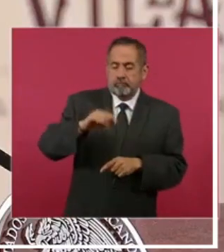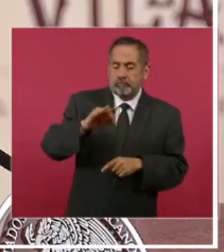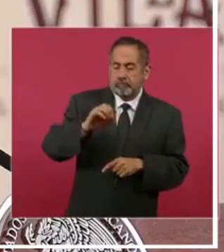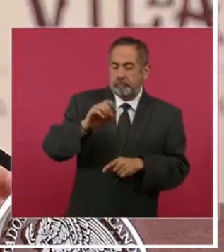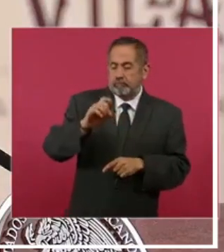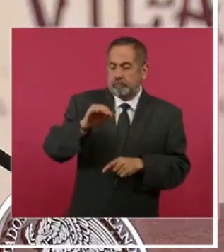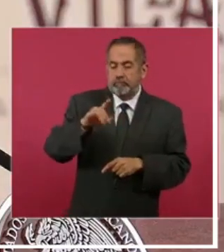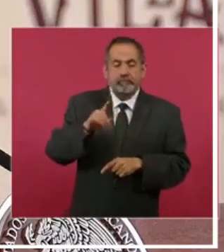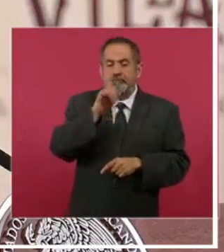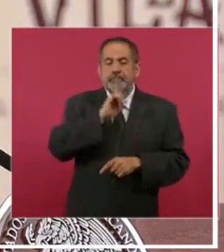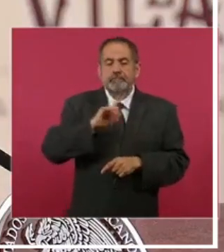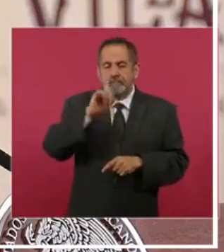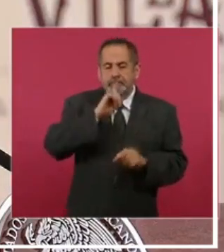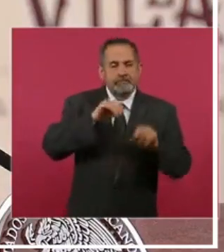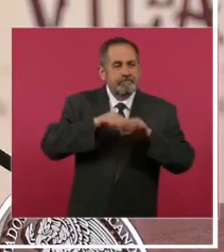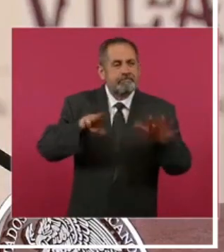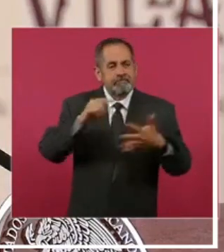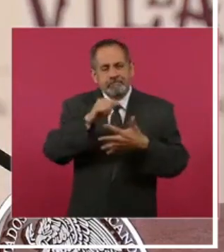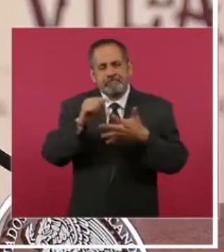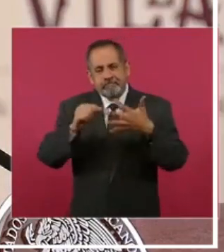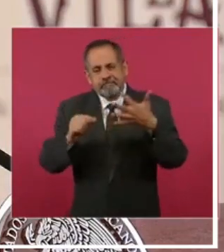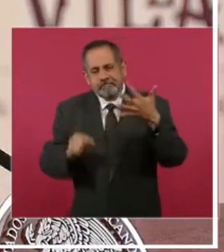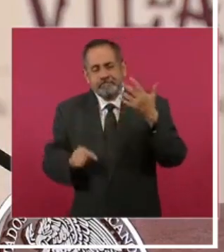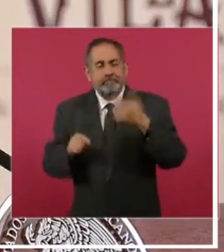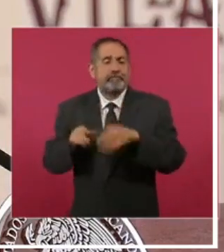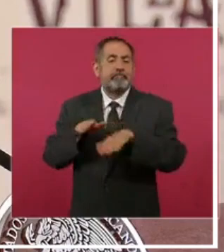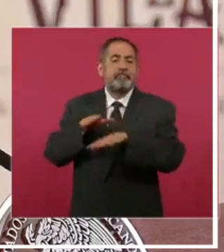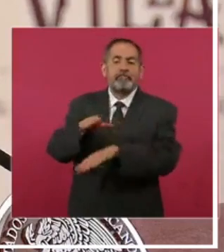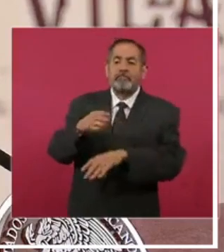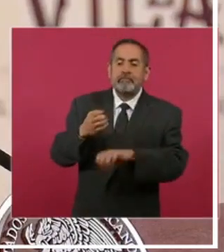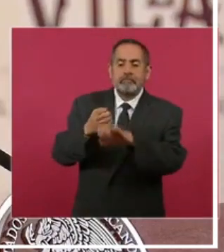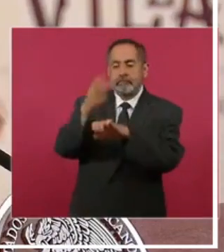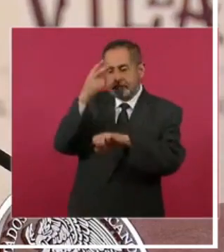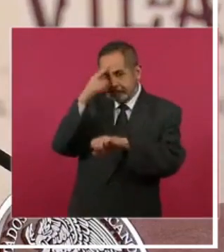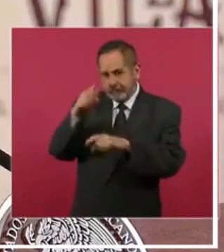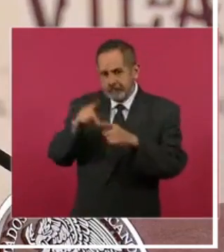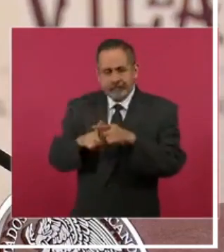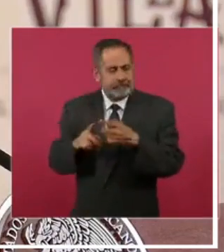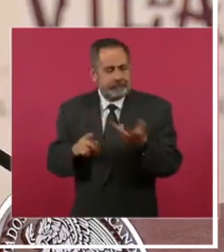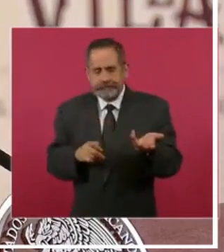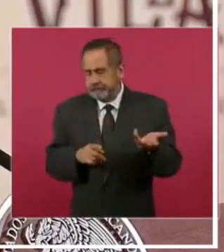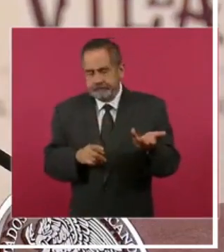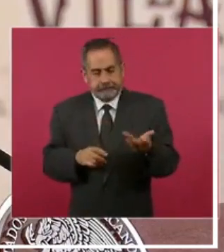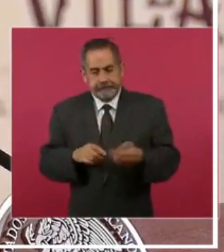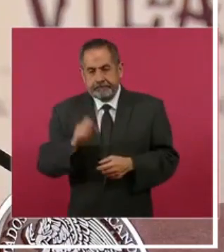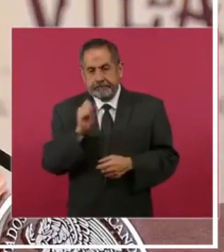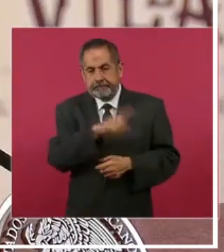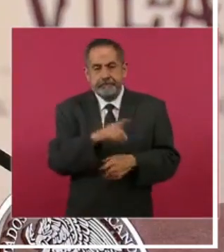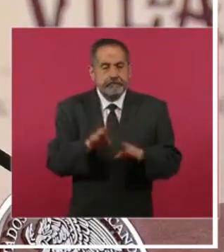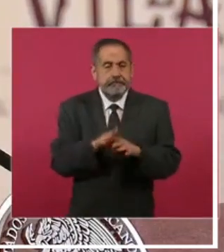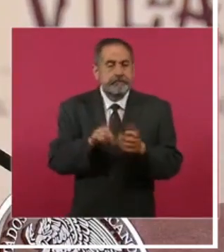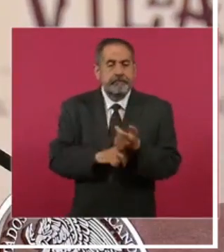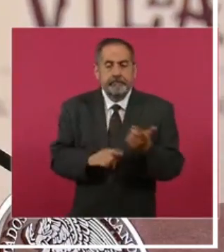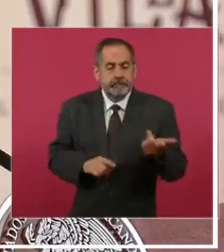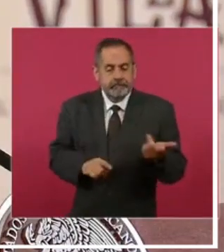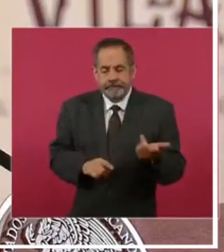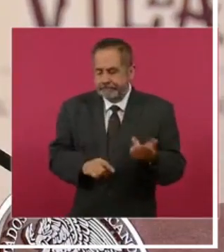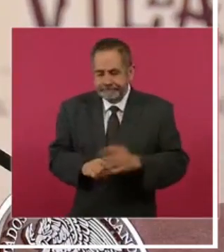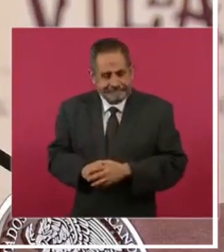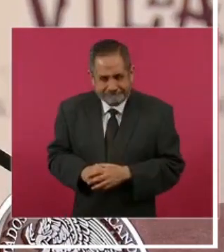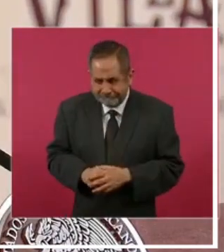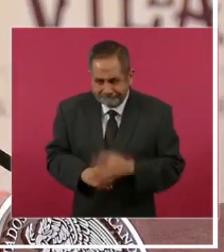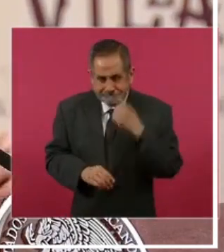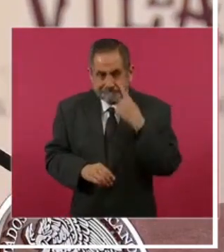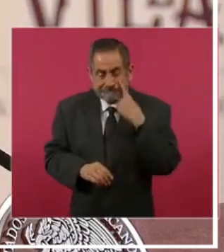mentiras que se han dicho sobre las elecciones del Estado de México, en particular, de que, escuche bien,